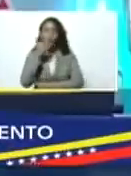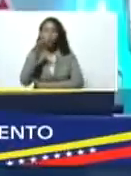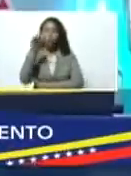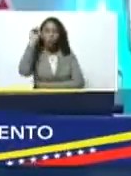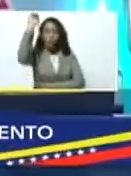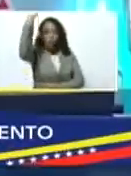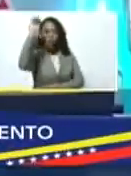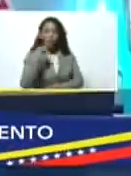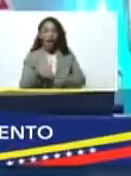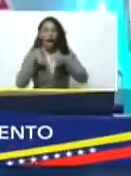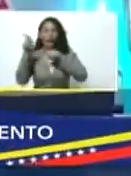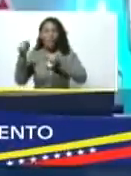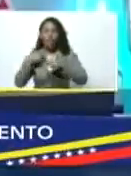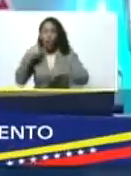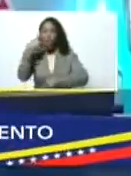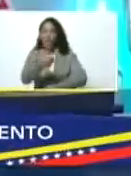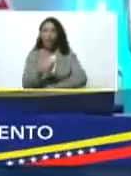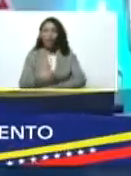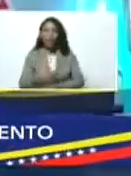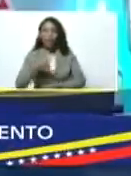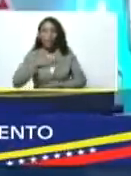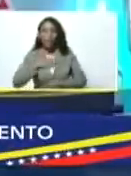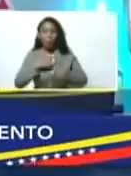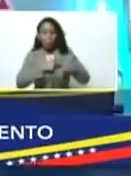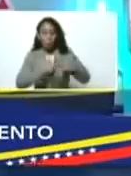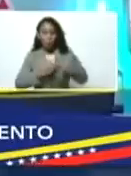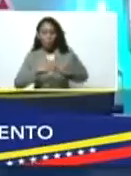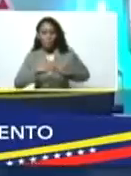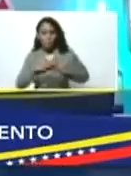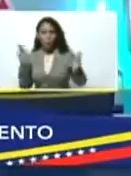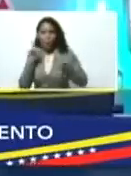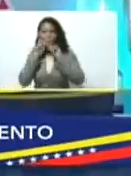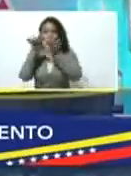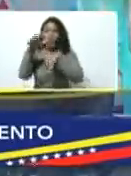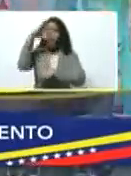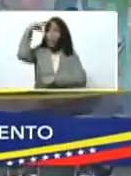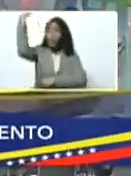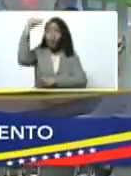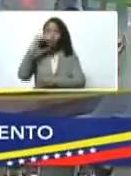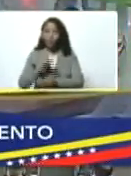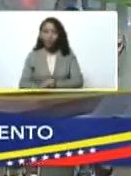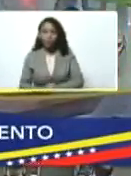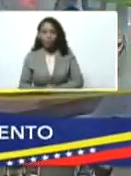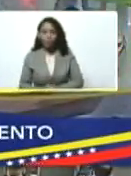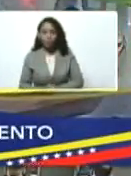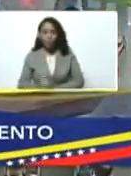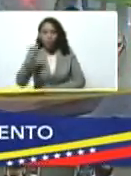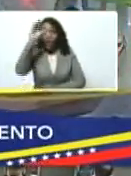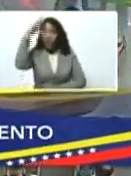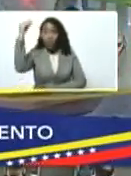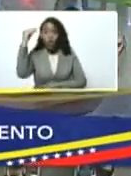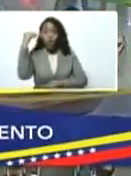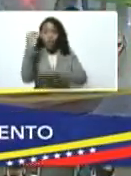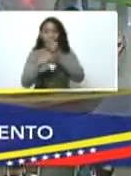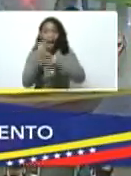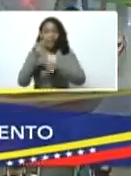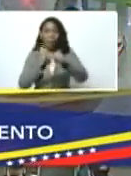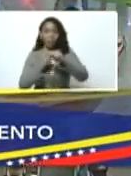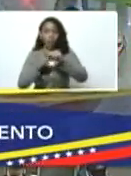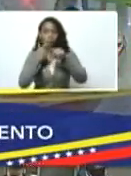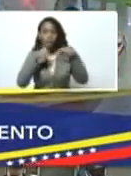venir. Así lo decreto, desde mi corazón, con la bendición de Dios. Dios proveerá